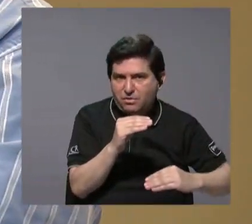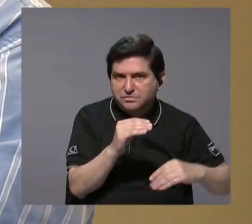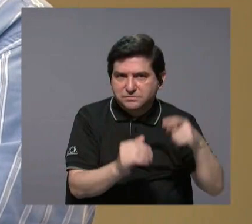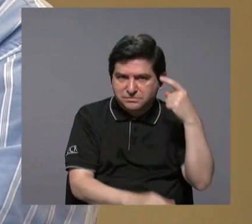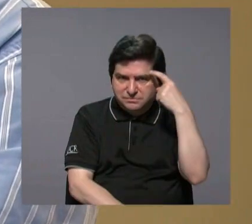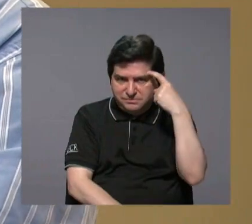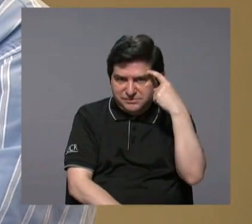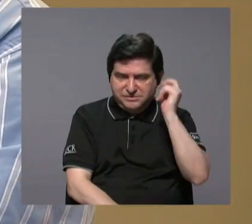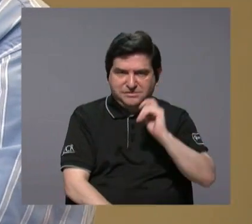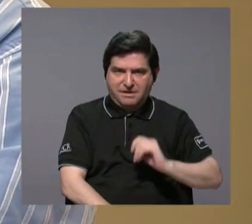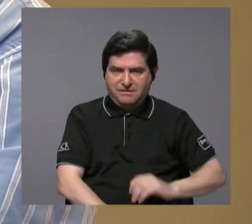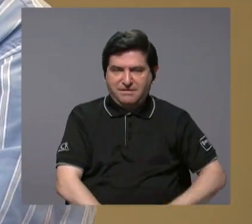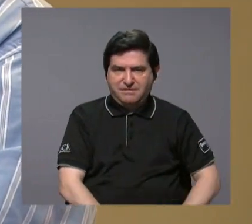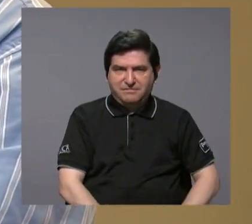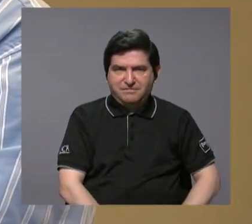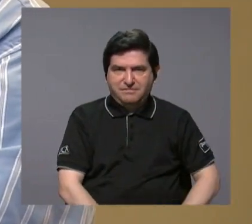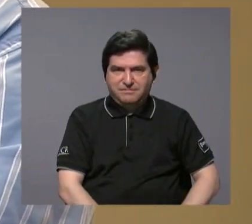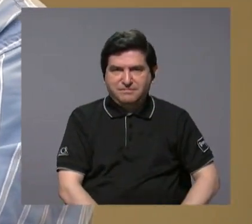del